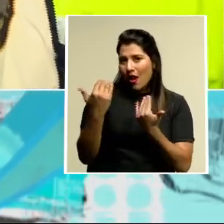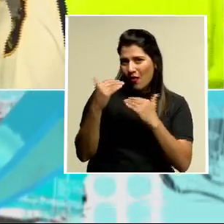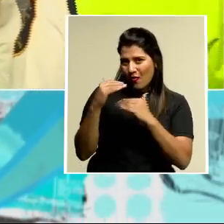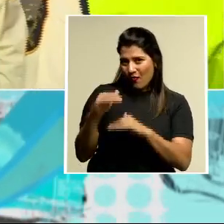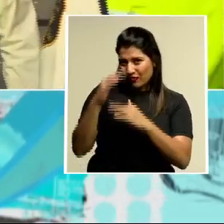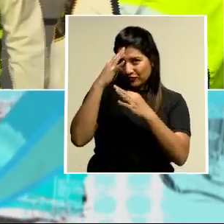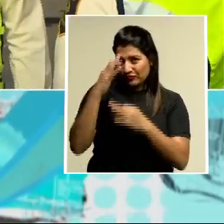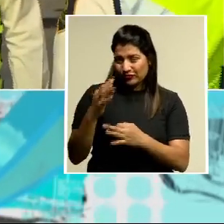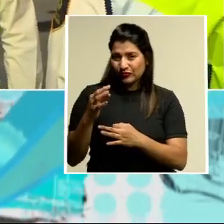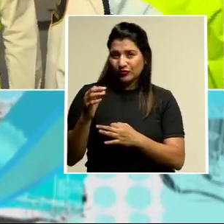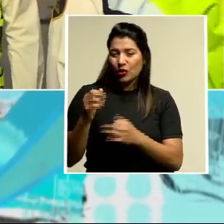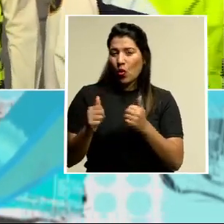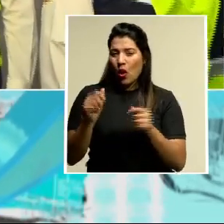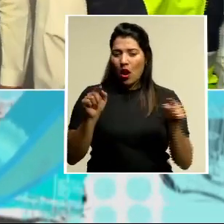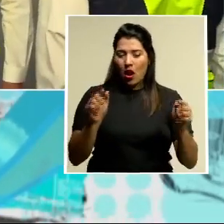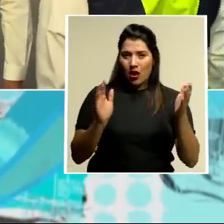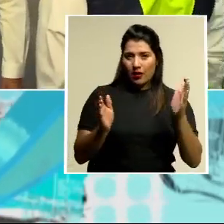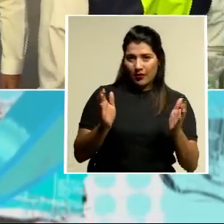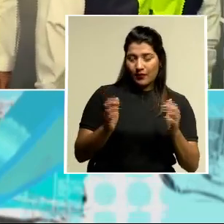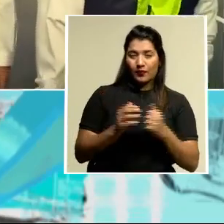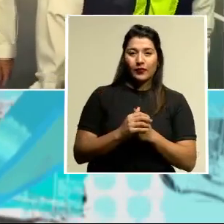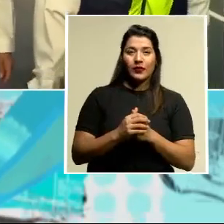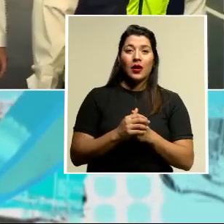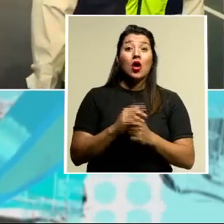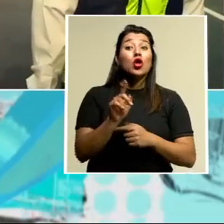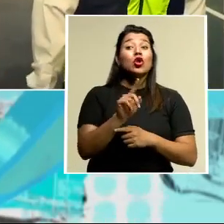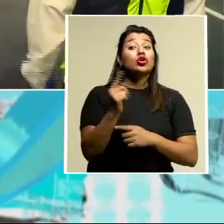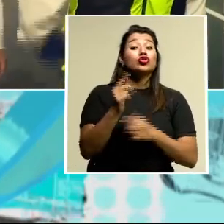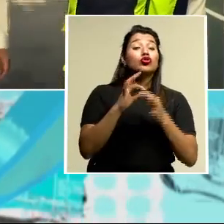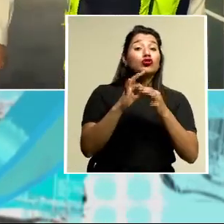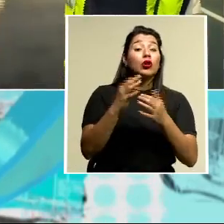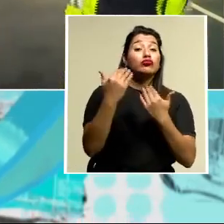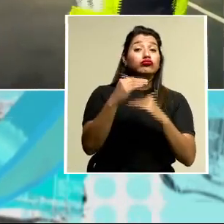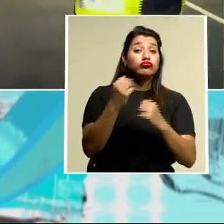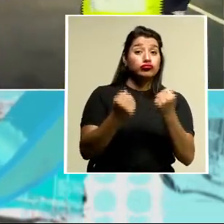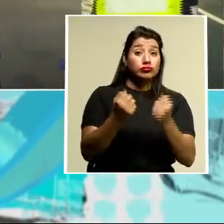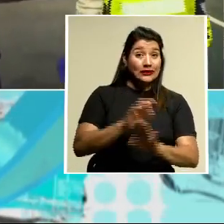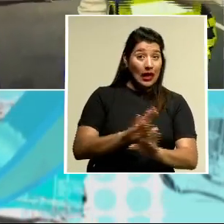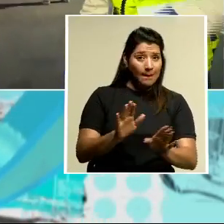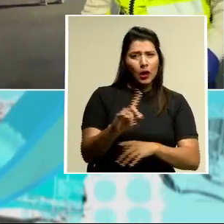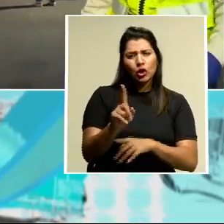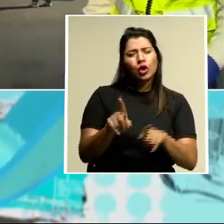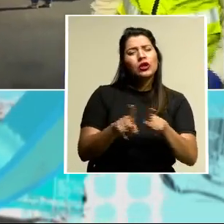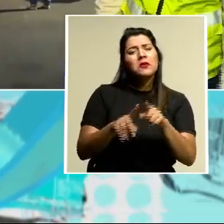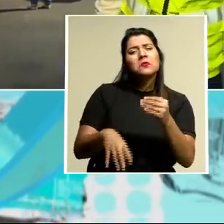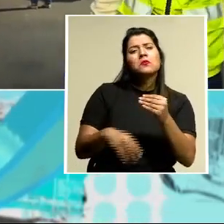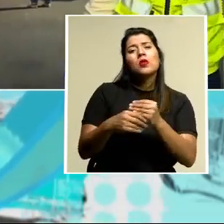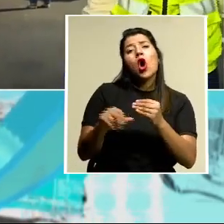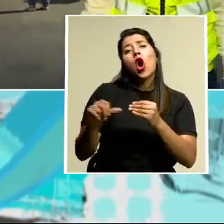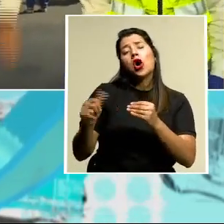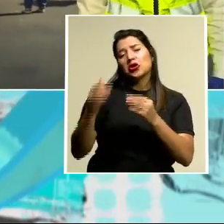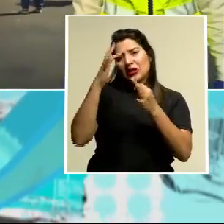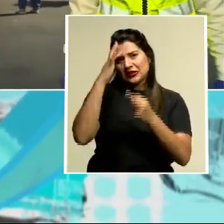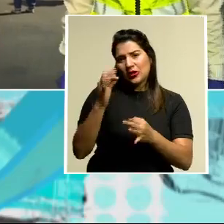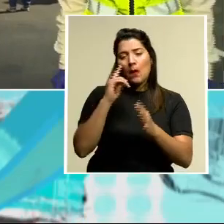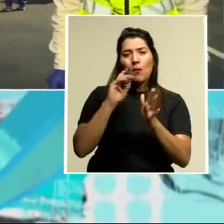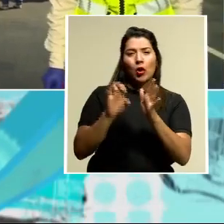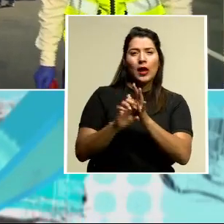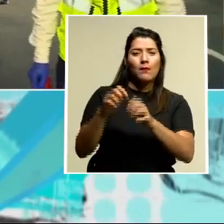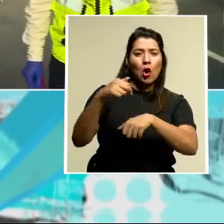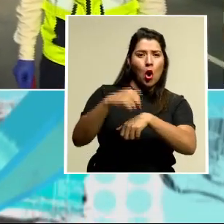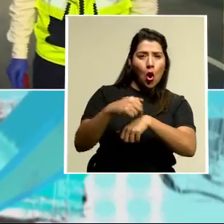casos que se dan por esas semanas y verificamos si hay una asociación entre la cantidad de casos y el